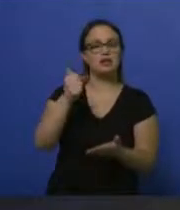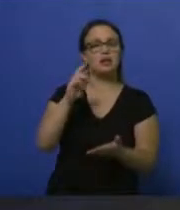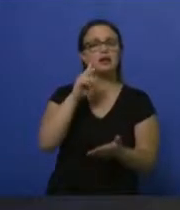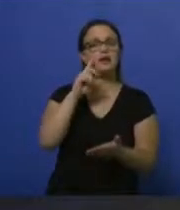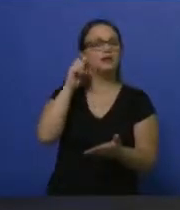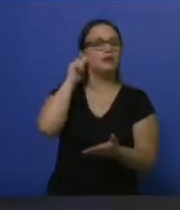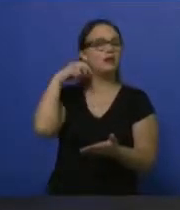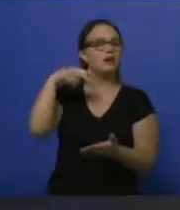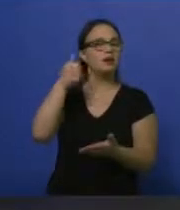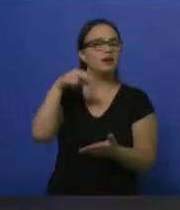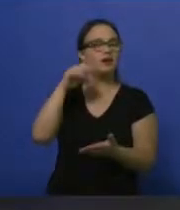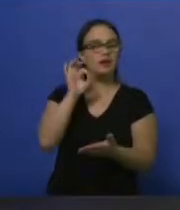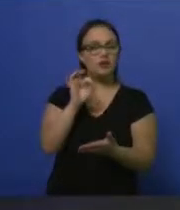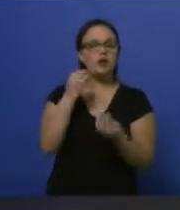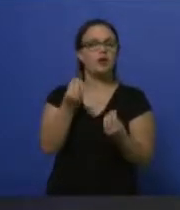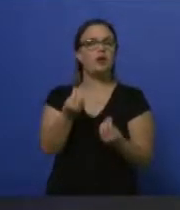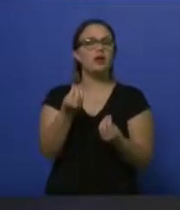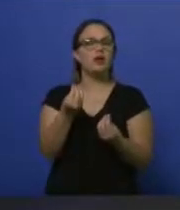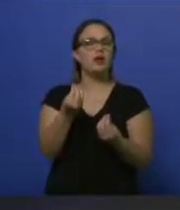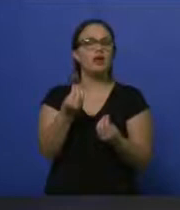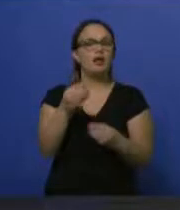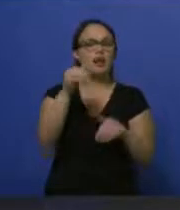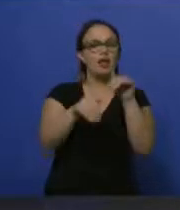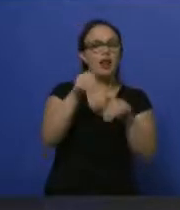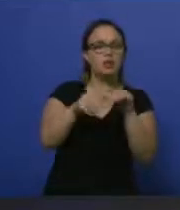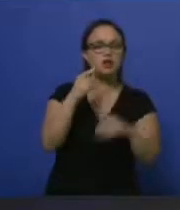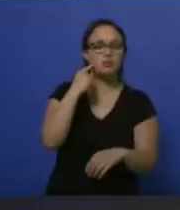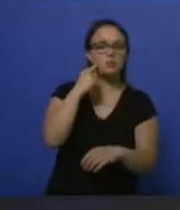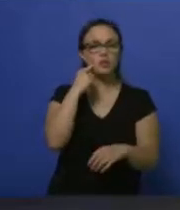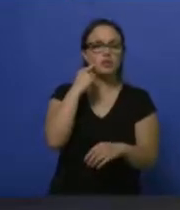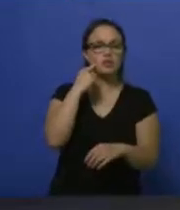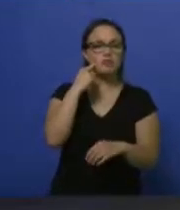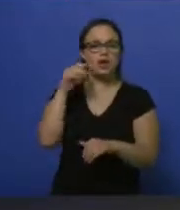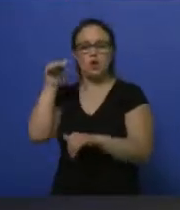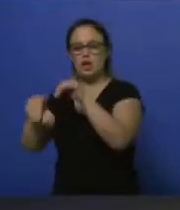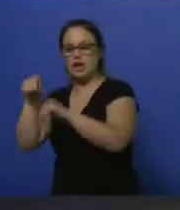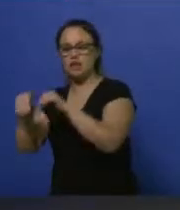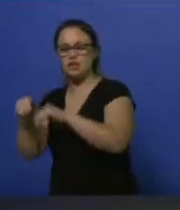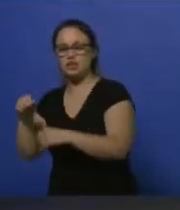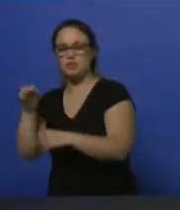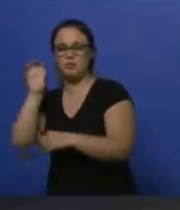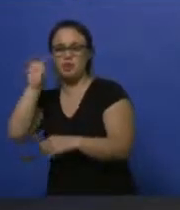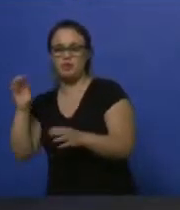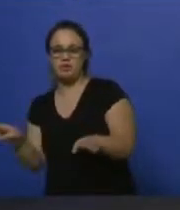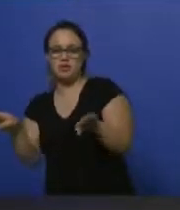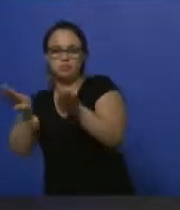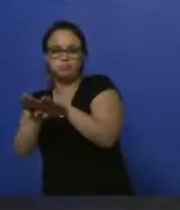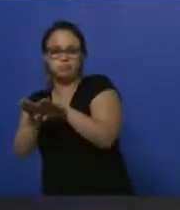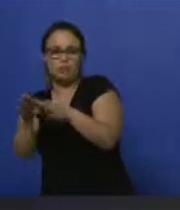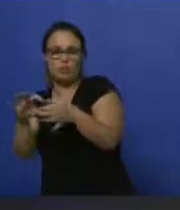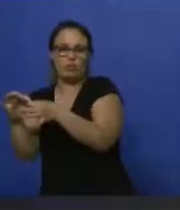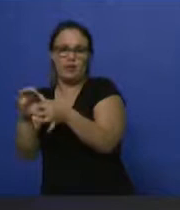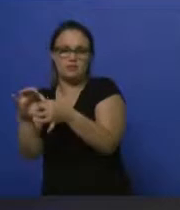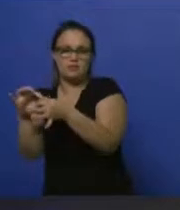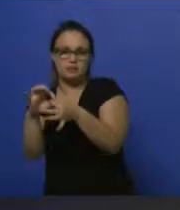esto de poder pegar la elección municipal con la elección provincial. Sí. ¿Usted se acuerda cuando yo vengo diciéndole